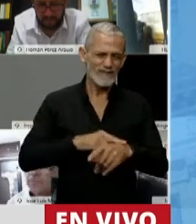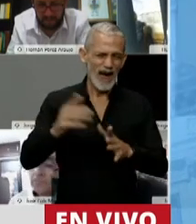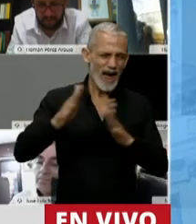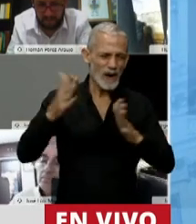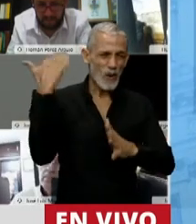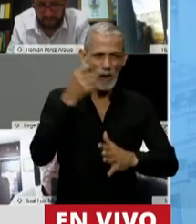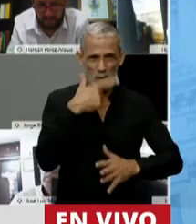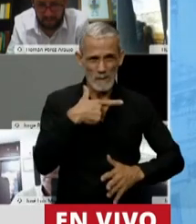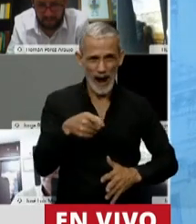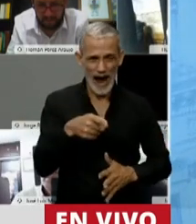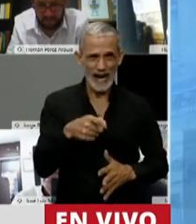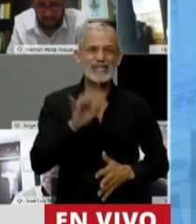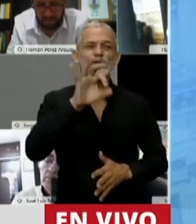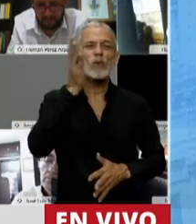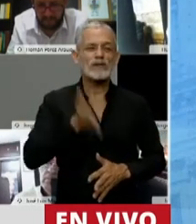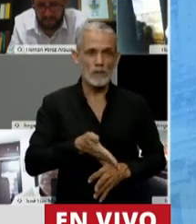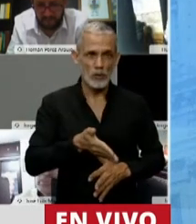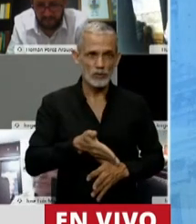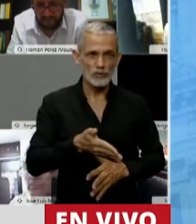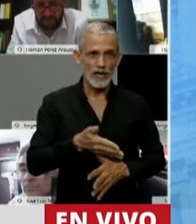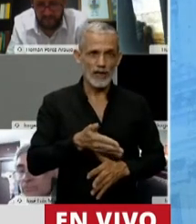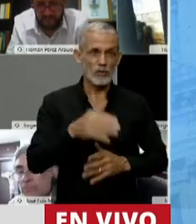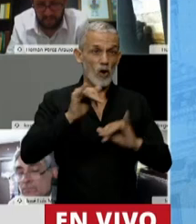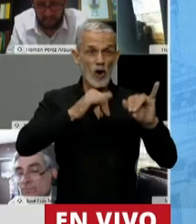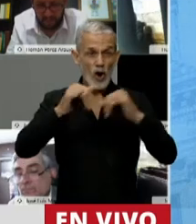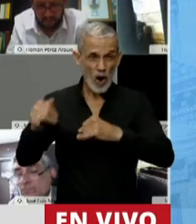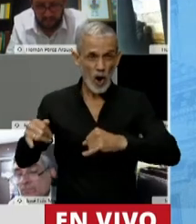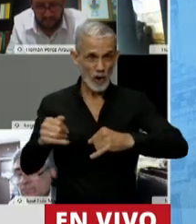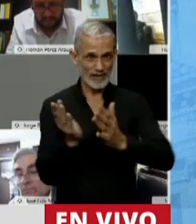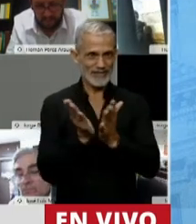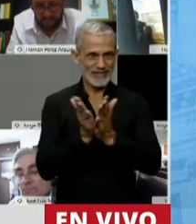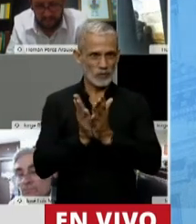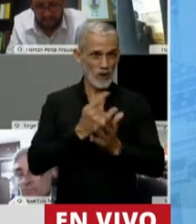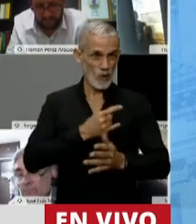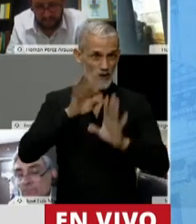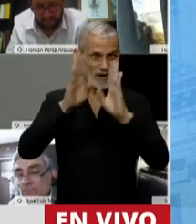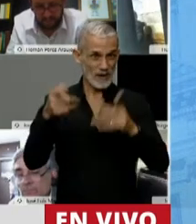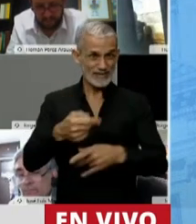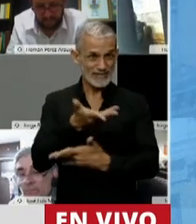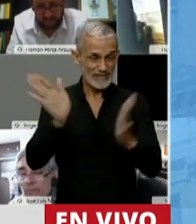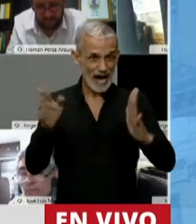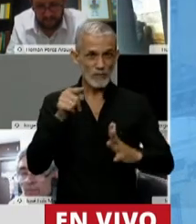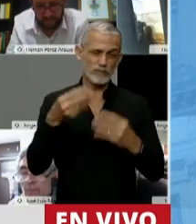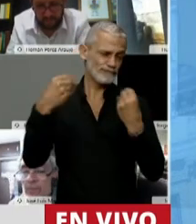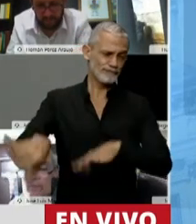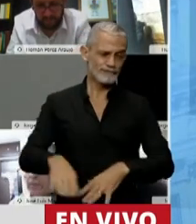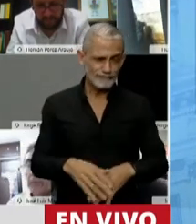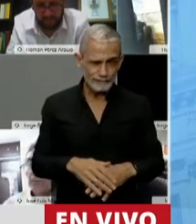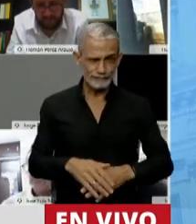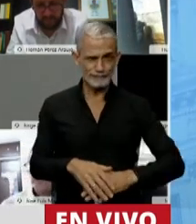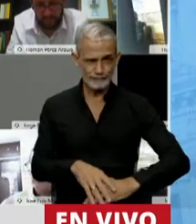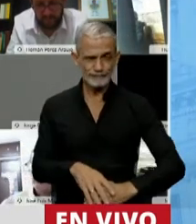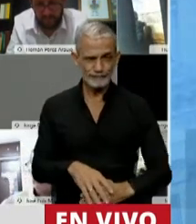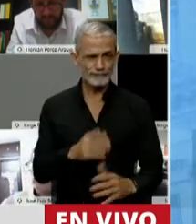macrista casi el 50% de los jóvenes estudiantes la universidad pública dejaron de estudiar